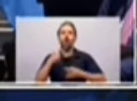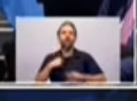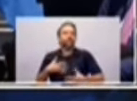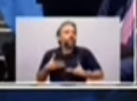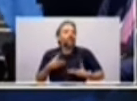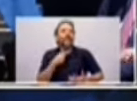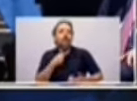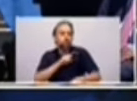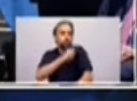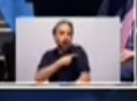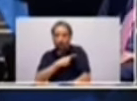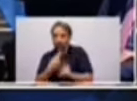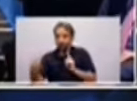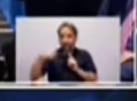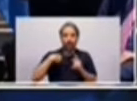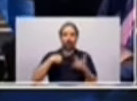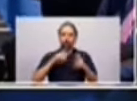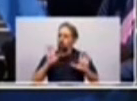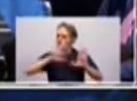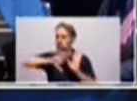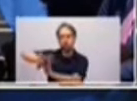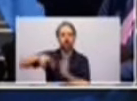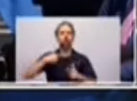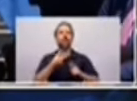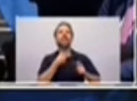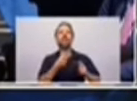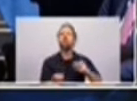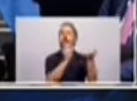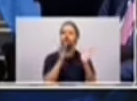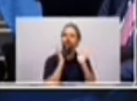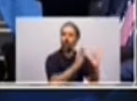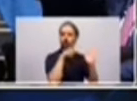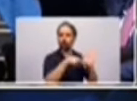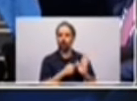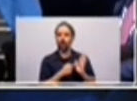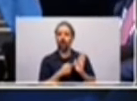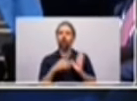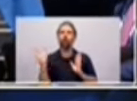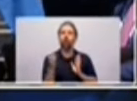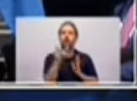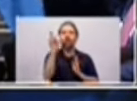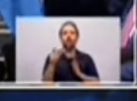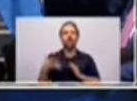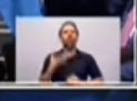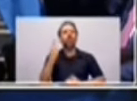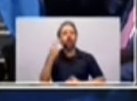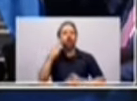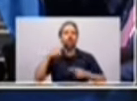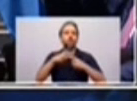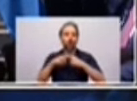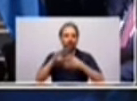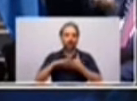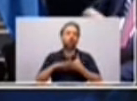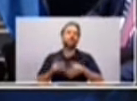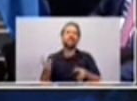20 pastillas, le dijo, no, deme, hay una caja más chiquita así de 10. Ah, no me dé el de 20, deme el de 10 porque a mí me dijeron que ya